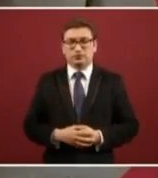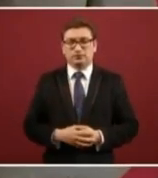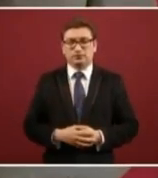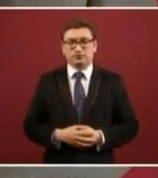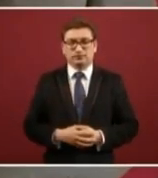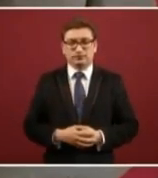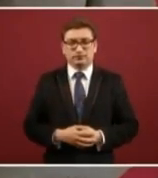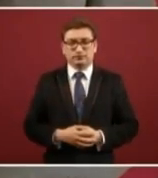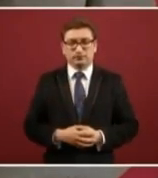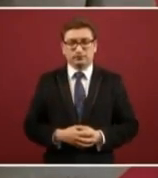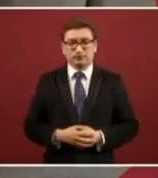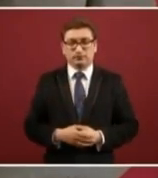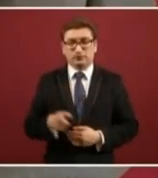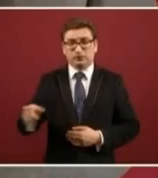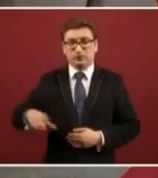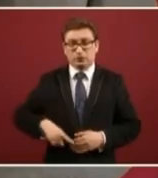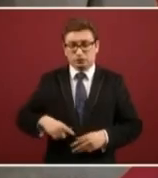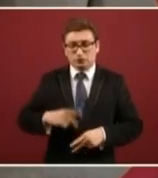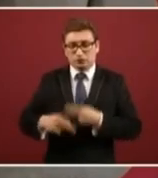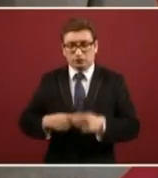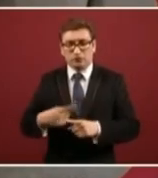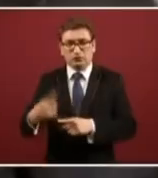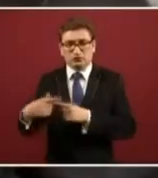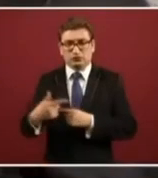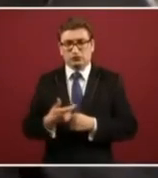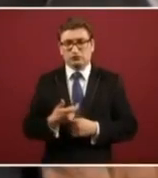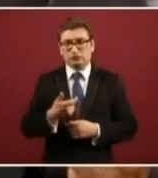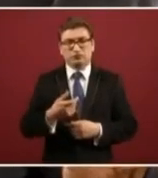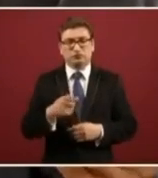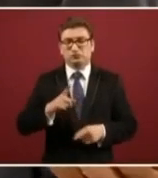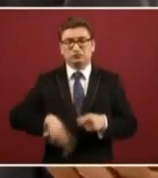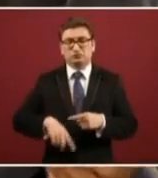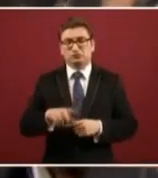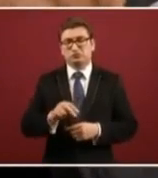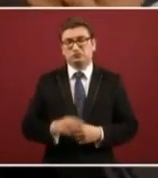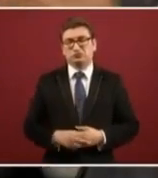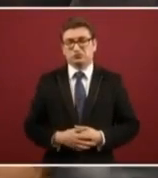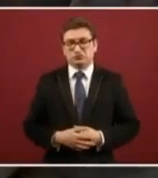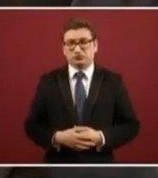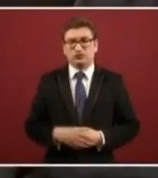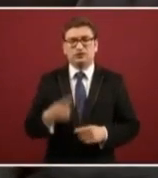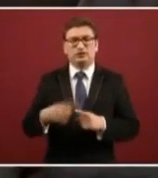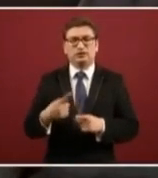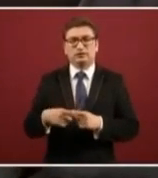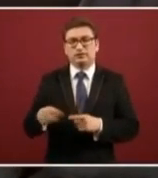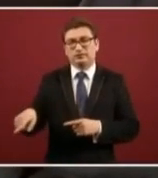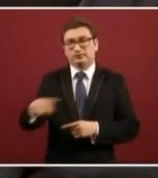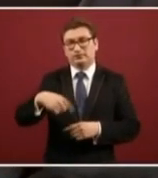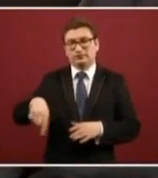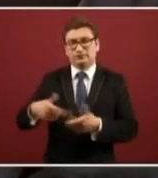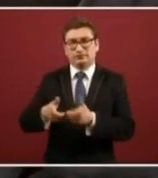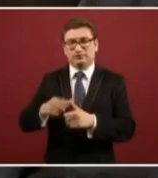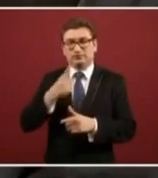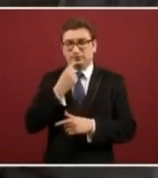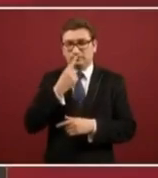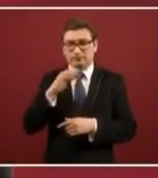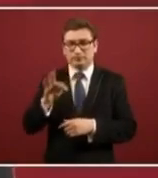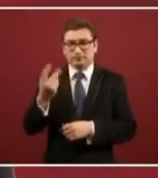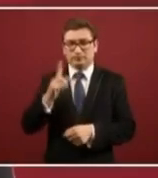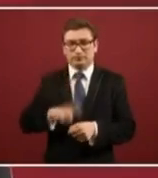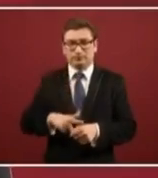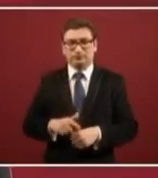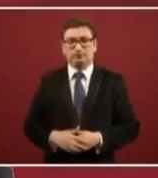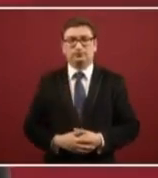y no les quiten prestaciones a los de la Policía Federal. Es